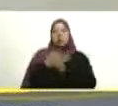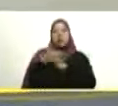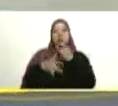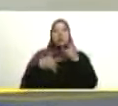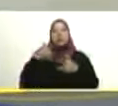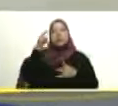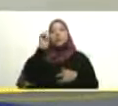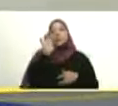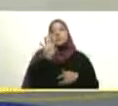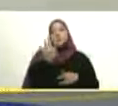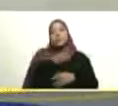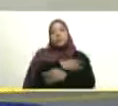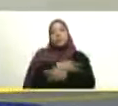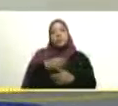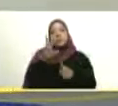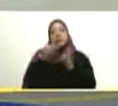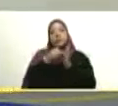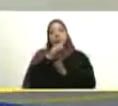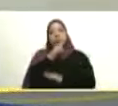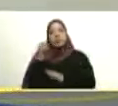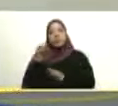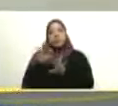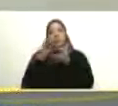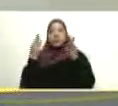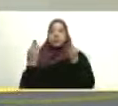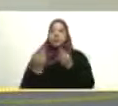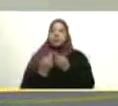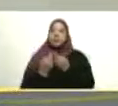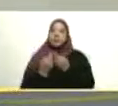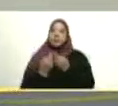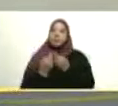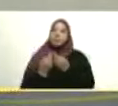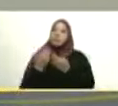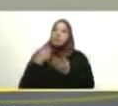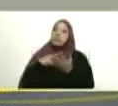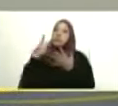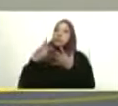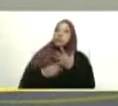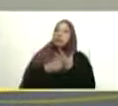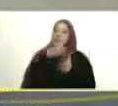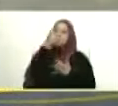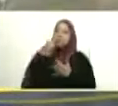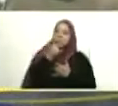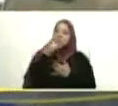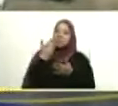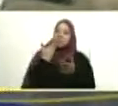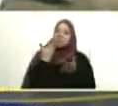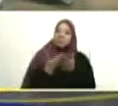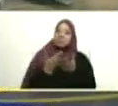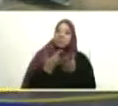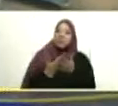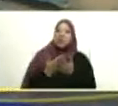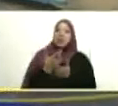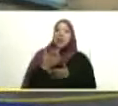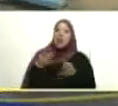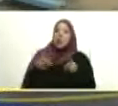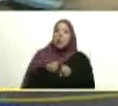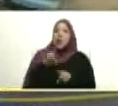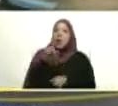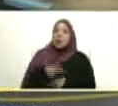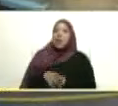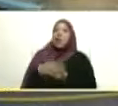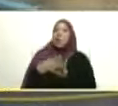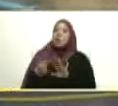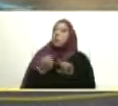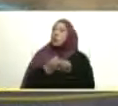hito, 4.800.000, y que sea la familia protagonista, vocera, testimonio y al mismo tiempo el ejemplo de